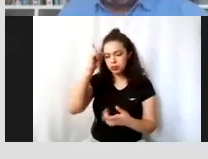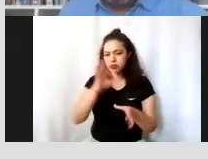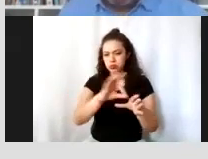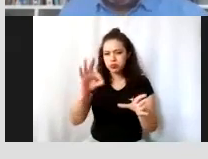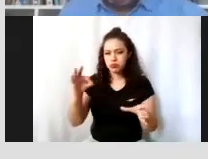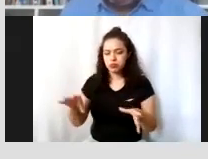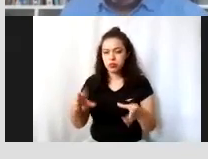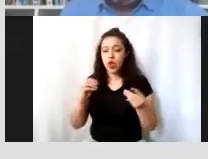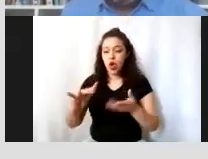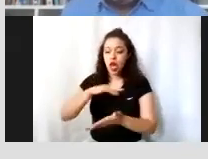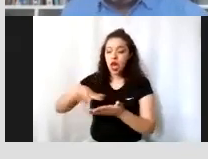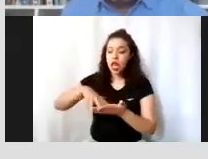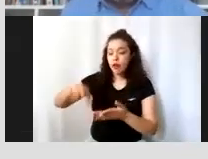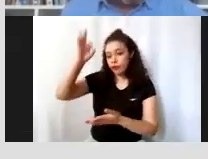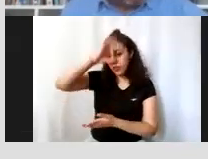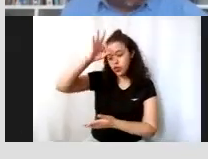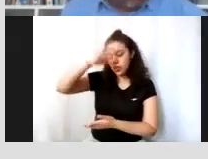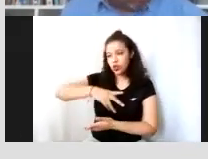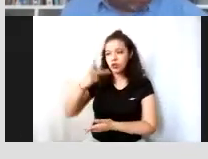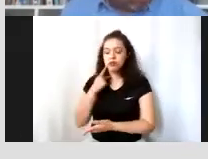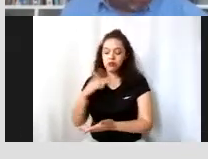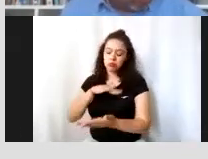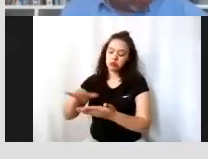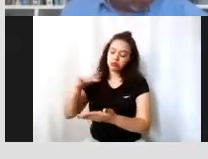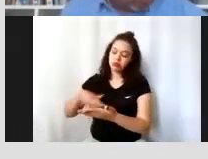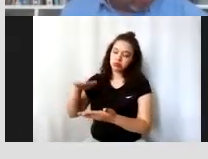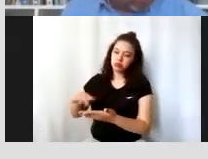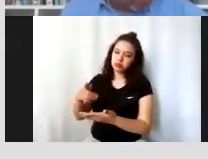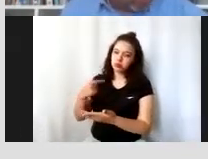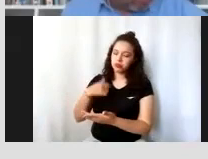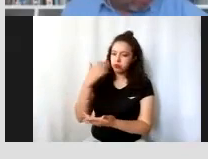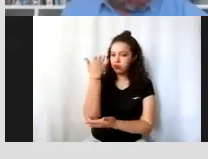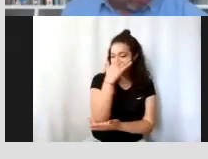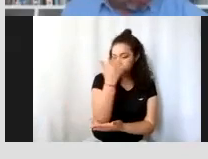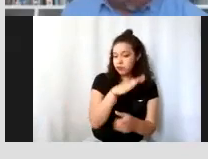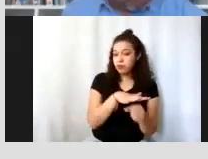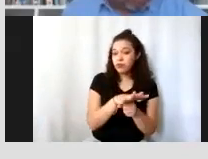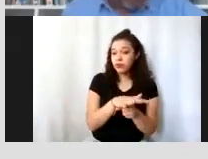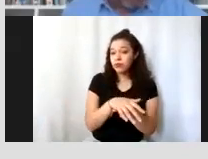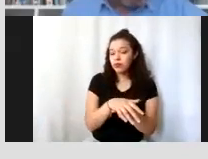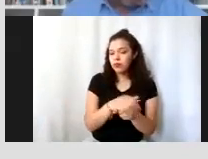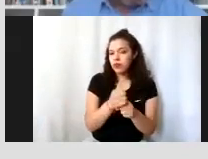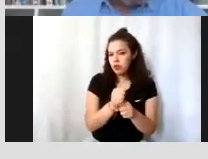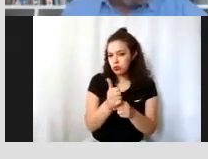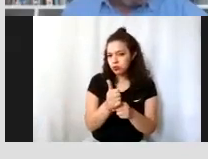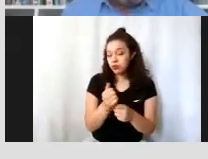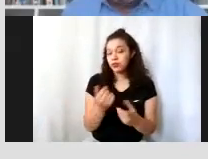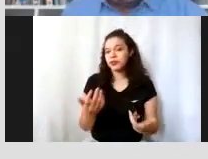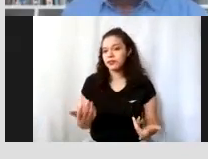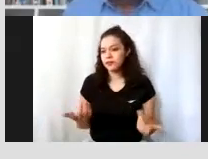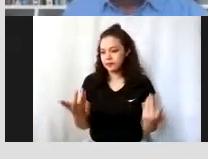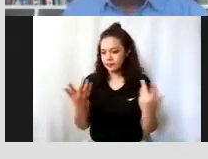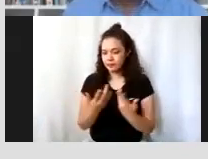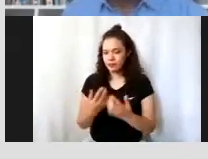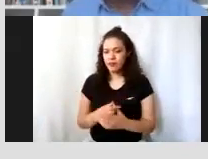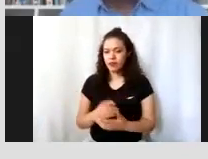a leer filosofía política. Pero si yo mi pasatiempo digo que es otro, también revela... ¿qué tal